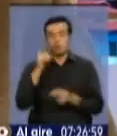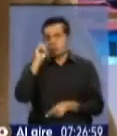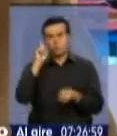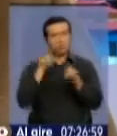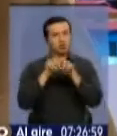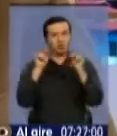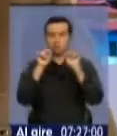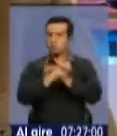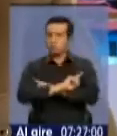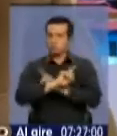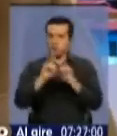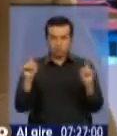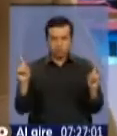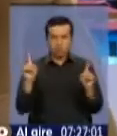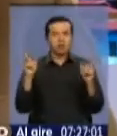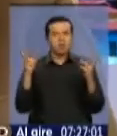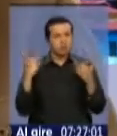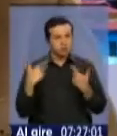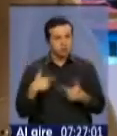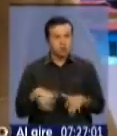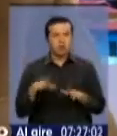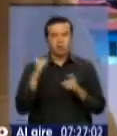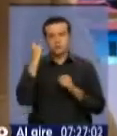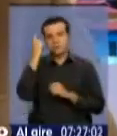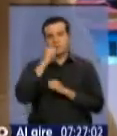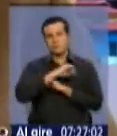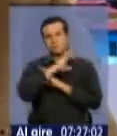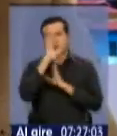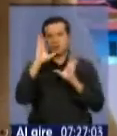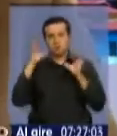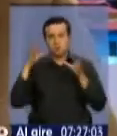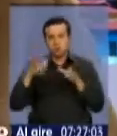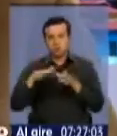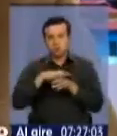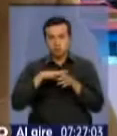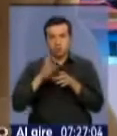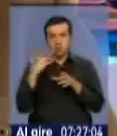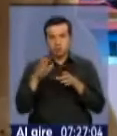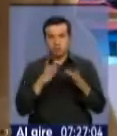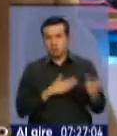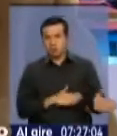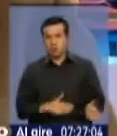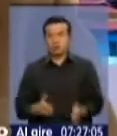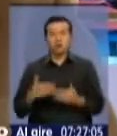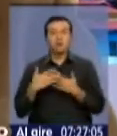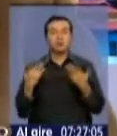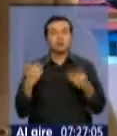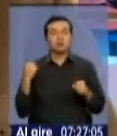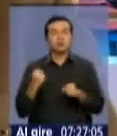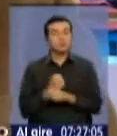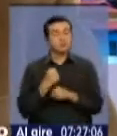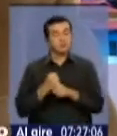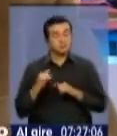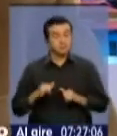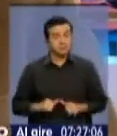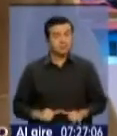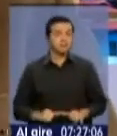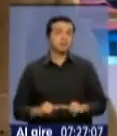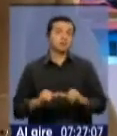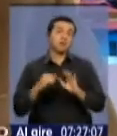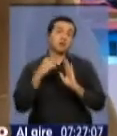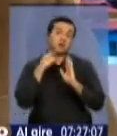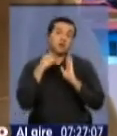es por eso que tenemos líneas claras que el bloque ya ha puesto y sobre esas se va a trabajar. Si en eso